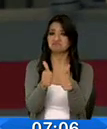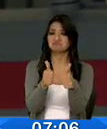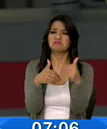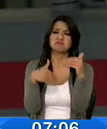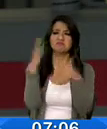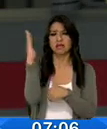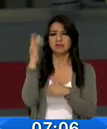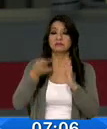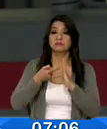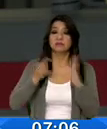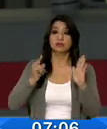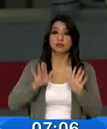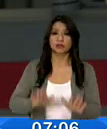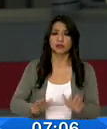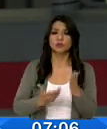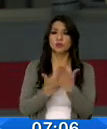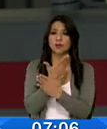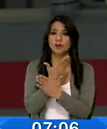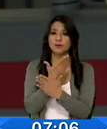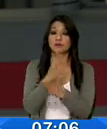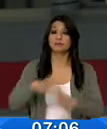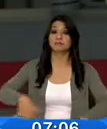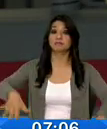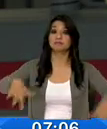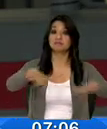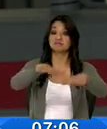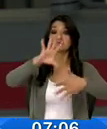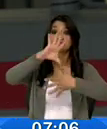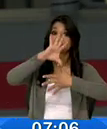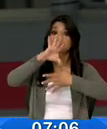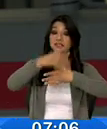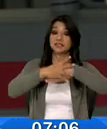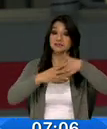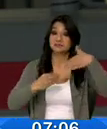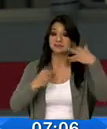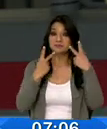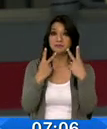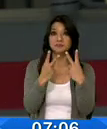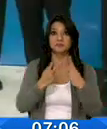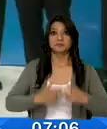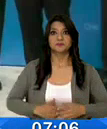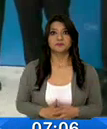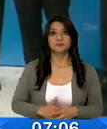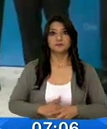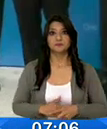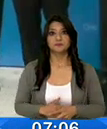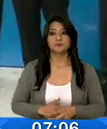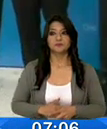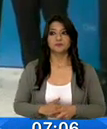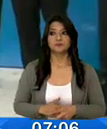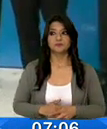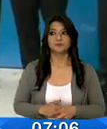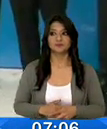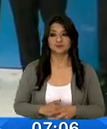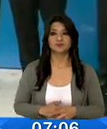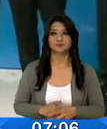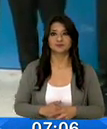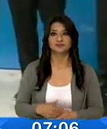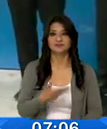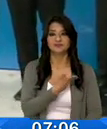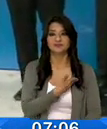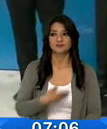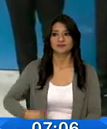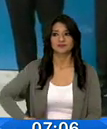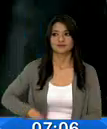más tecnológicas y modernas que existe en América Latina. Miremos. En su viaje a China, el presidente